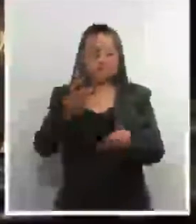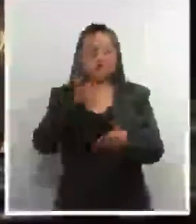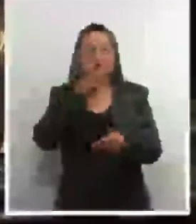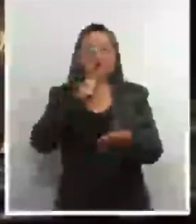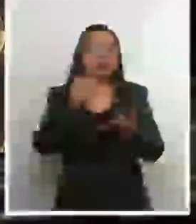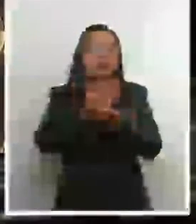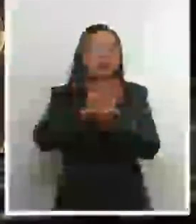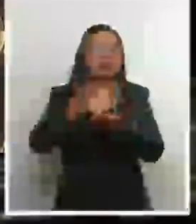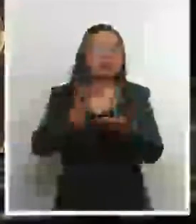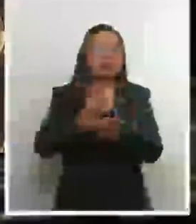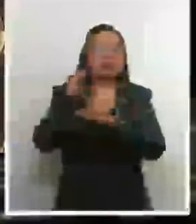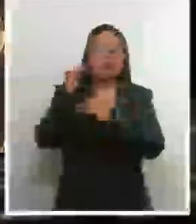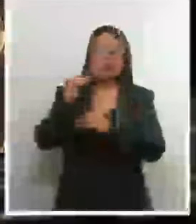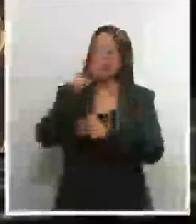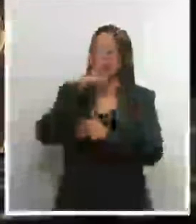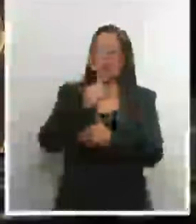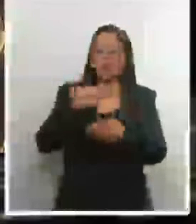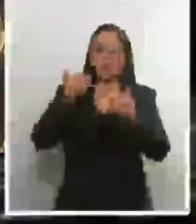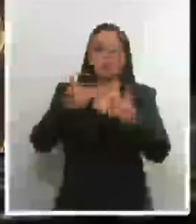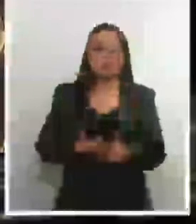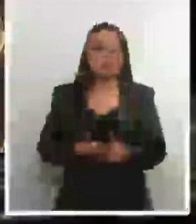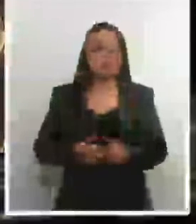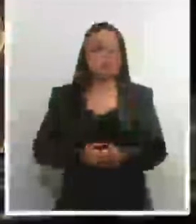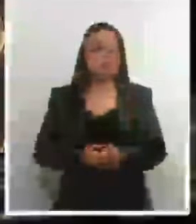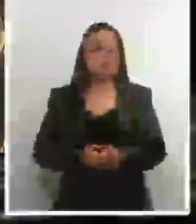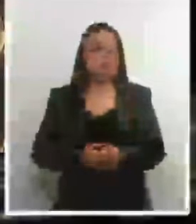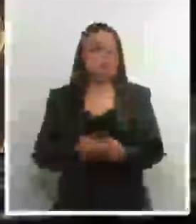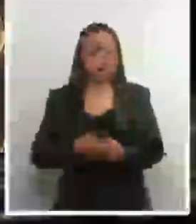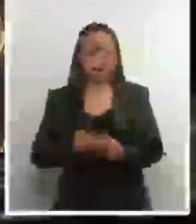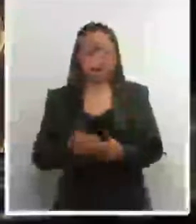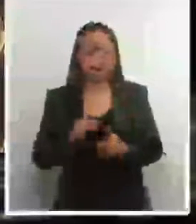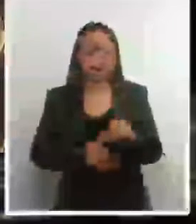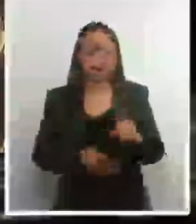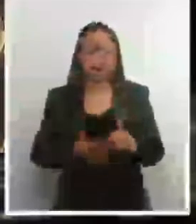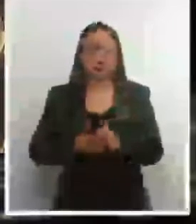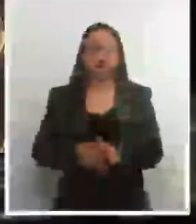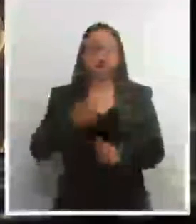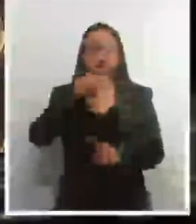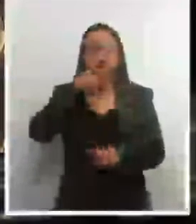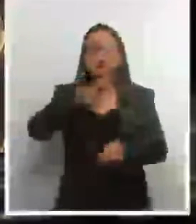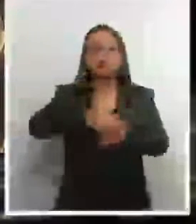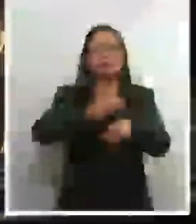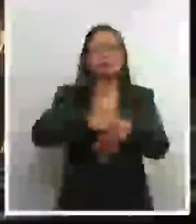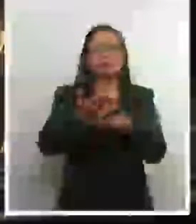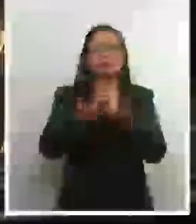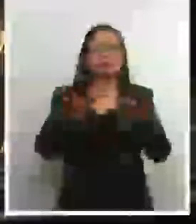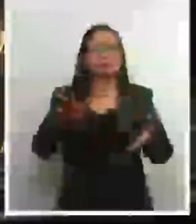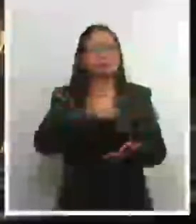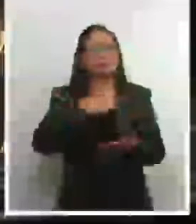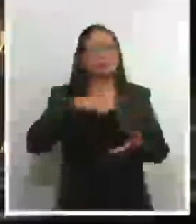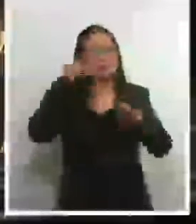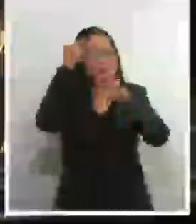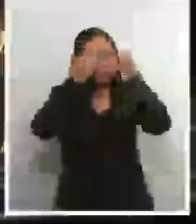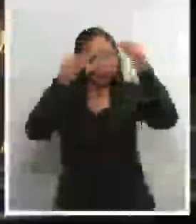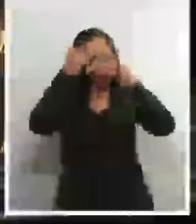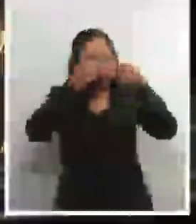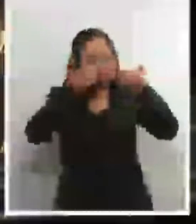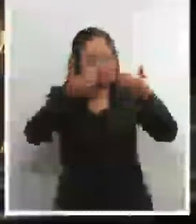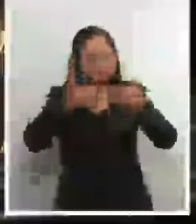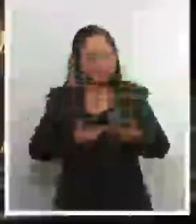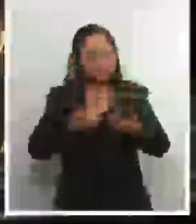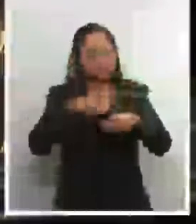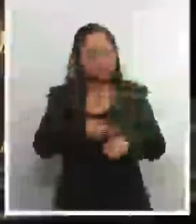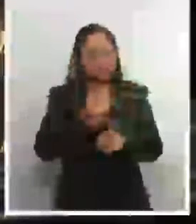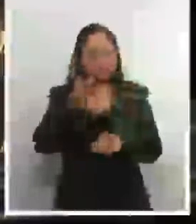puede tener límites. Enseguida concluyo. Yo les invito a que reflexionemos, que al